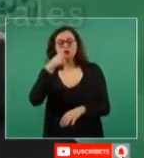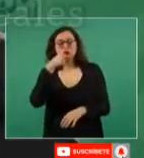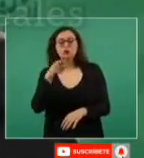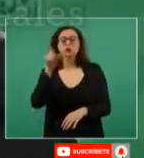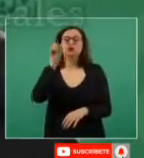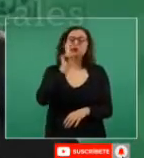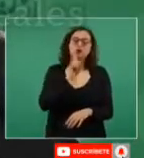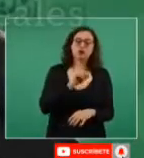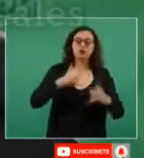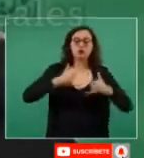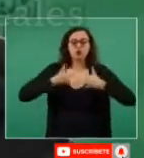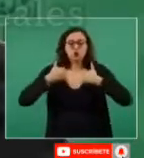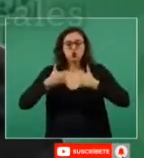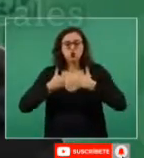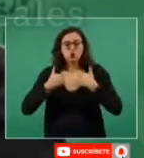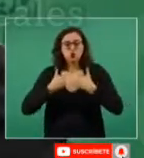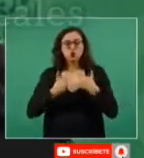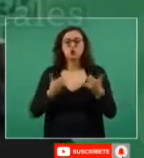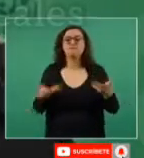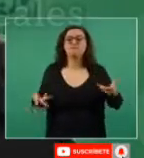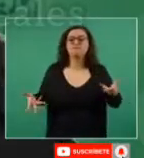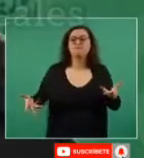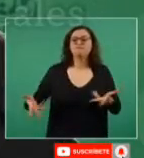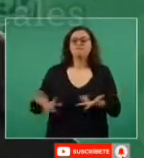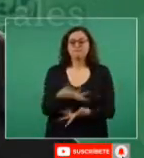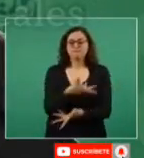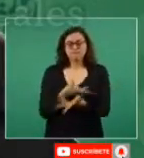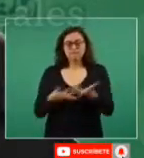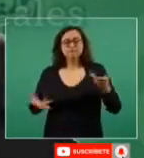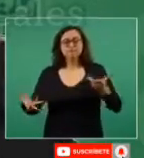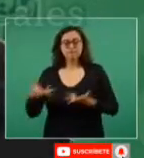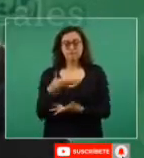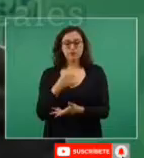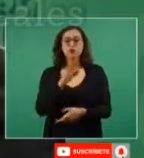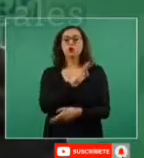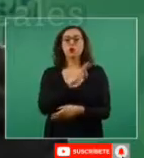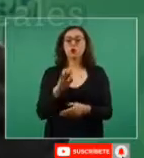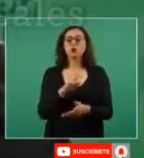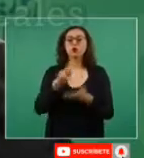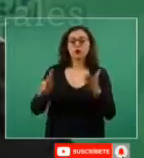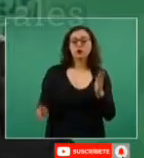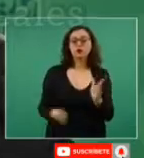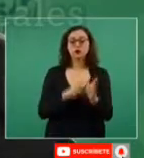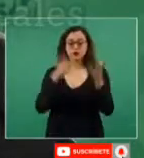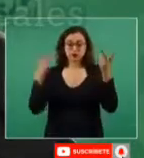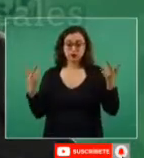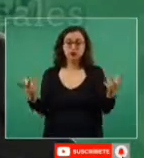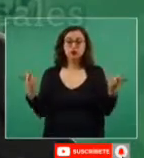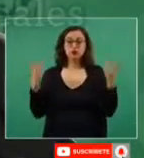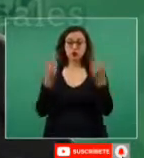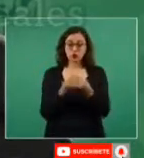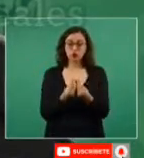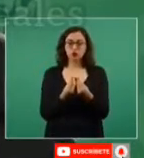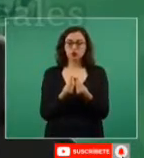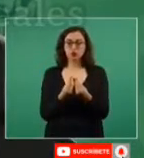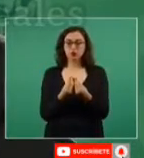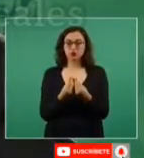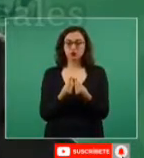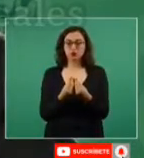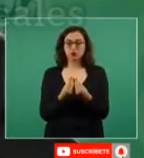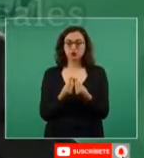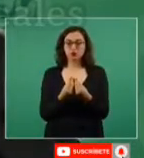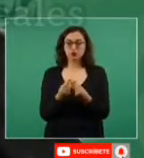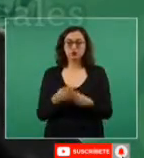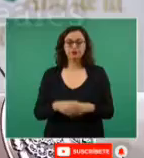adolescentes, se puedan reencontrar en las escuelas.